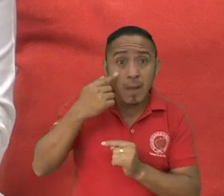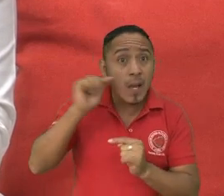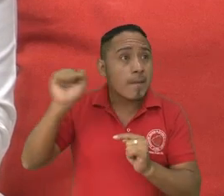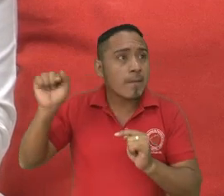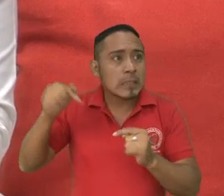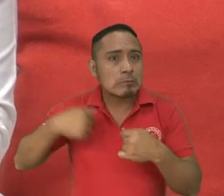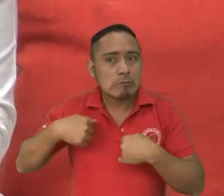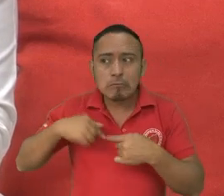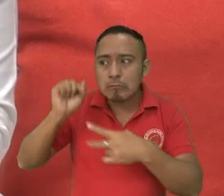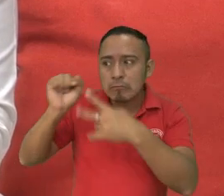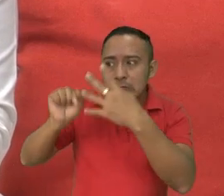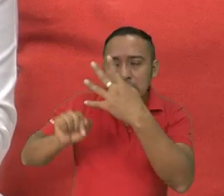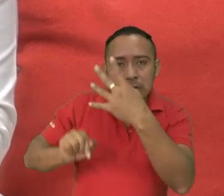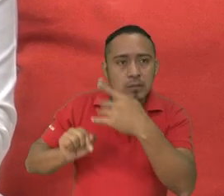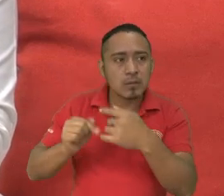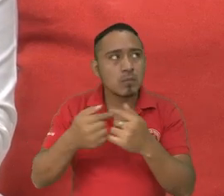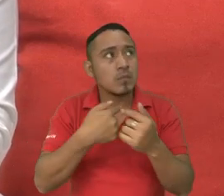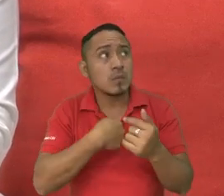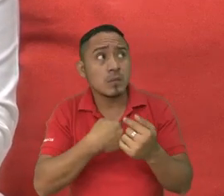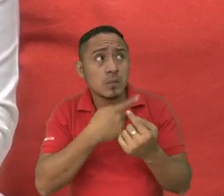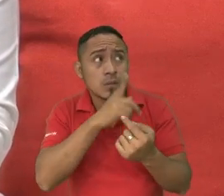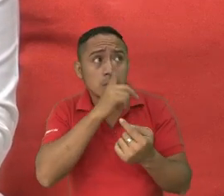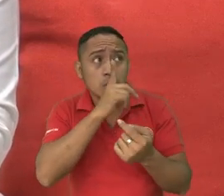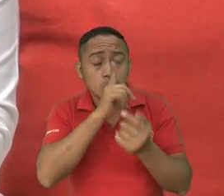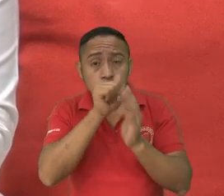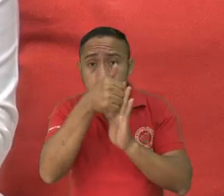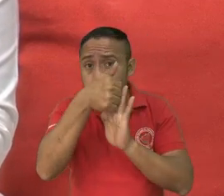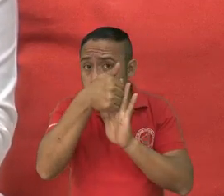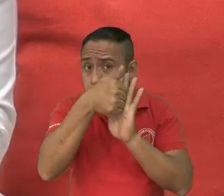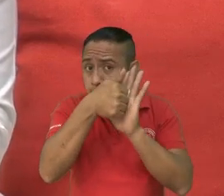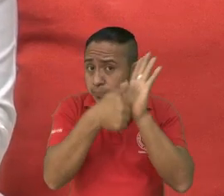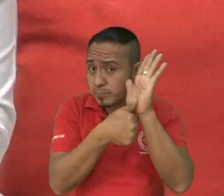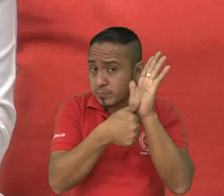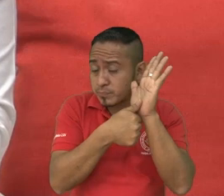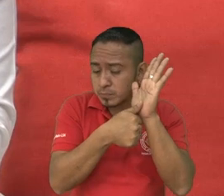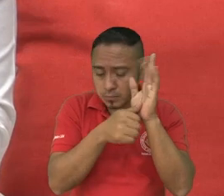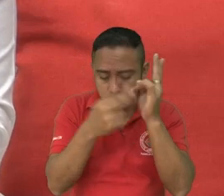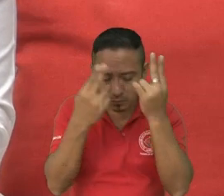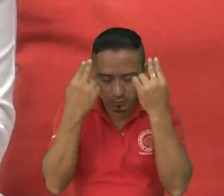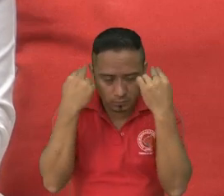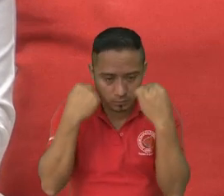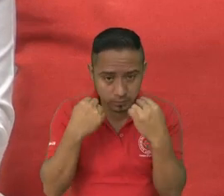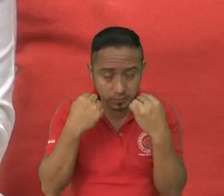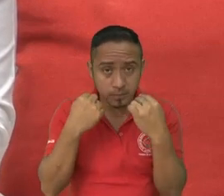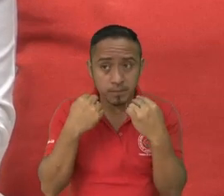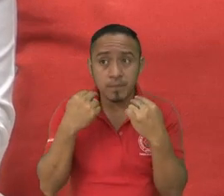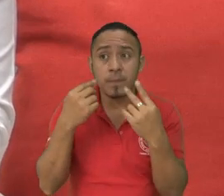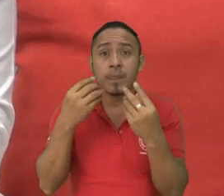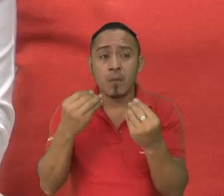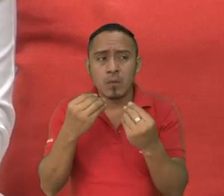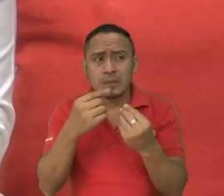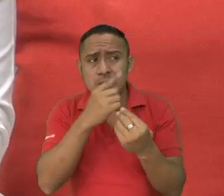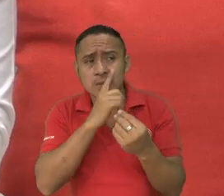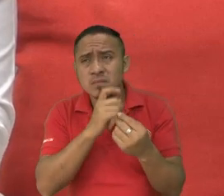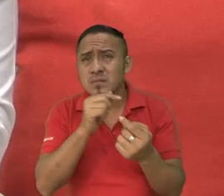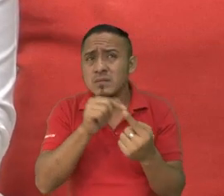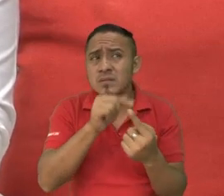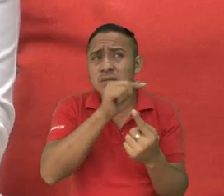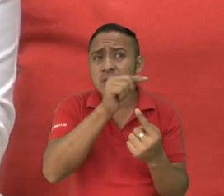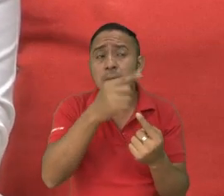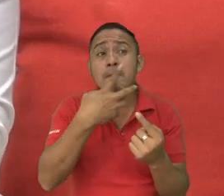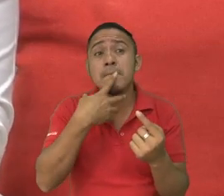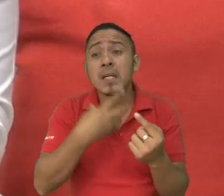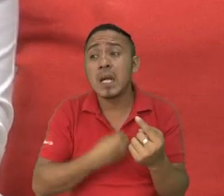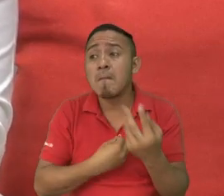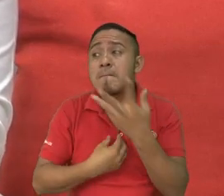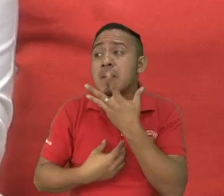entonces ahí es donde le están bajando la autoestima. Y hay personas que entran en mucho apego a eso, es decir, me